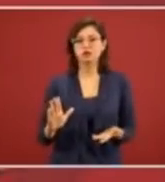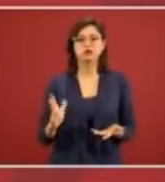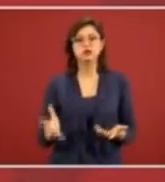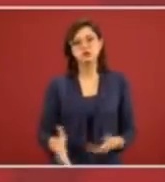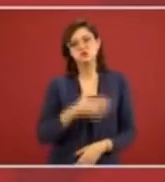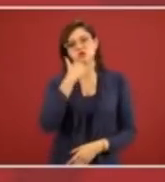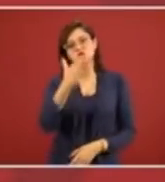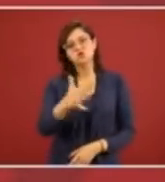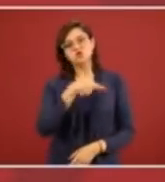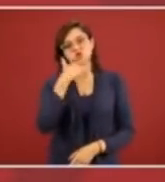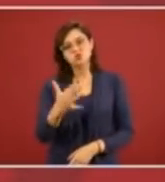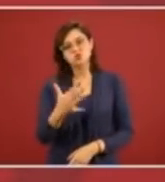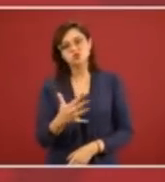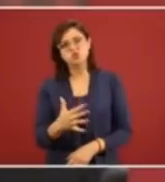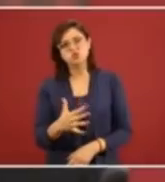la corrupción,